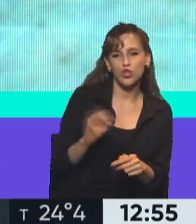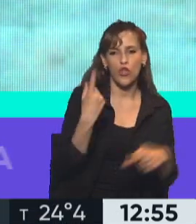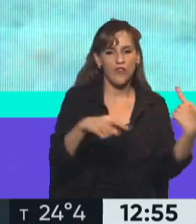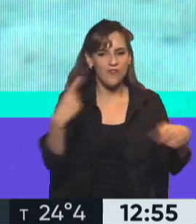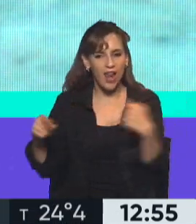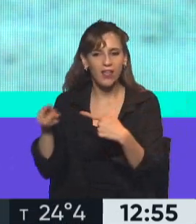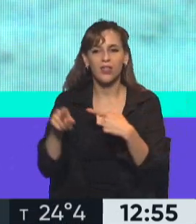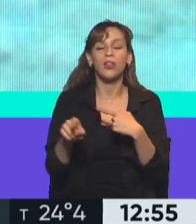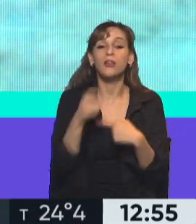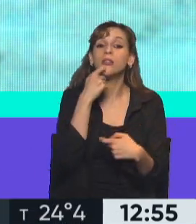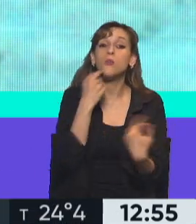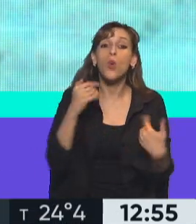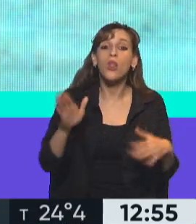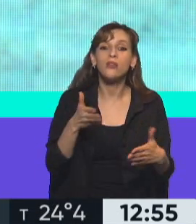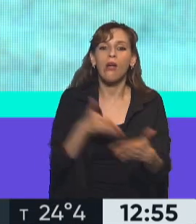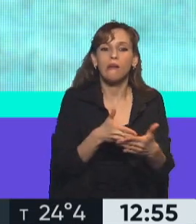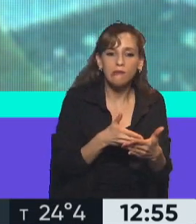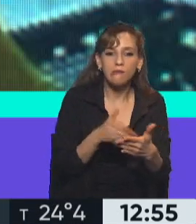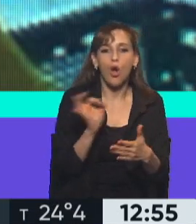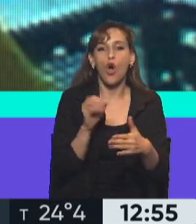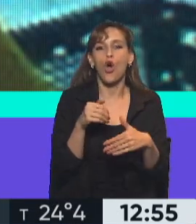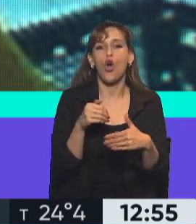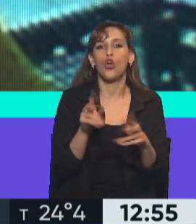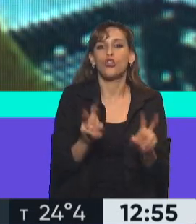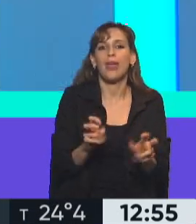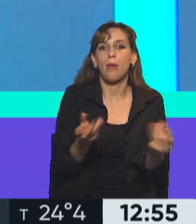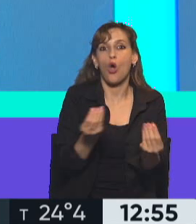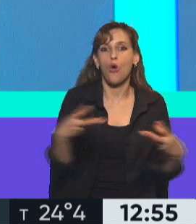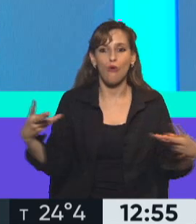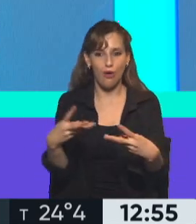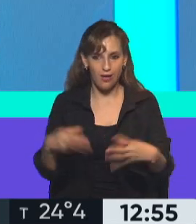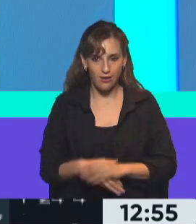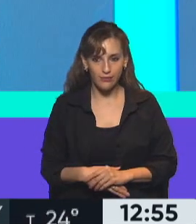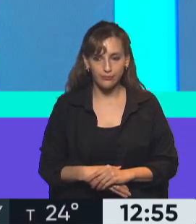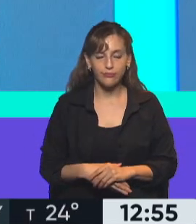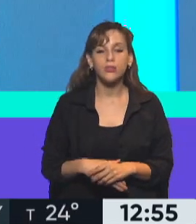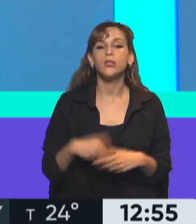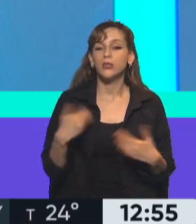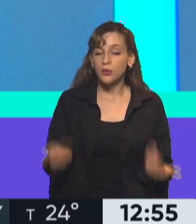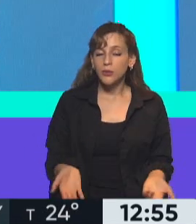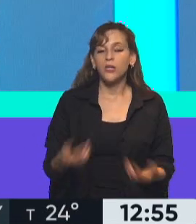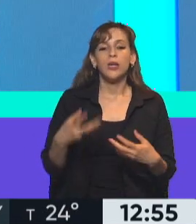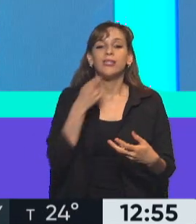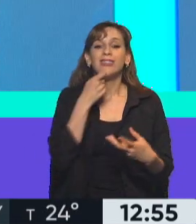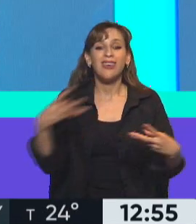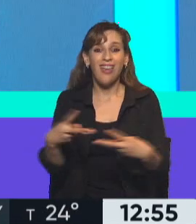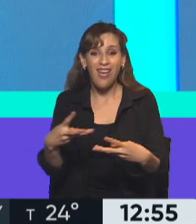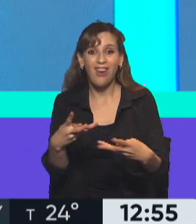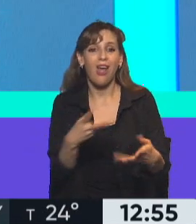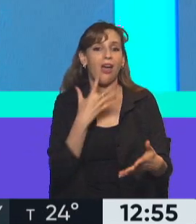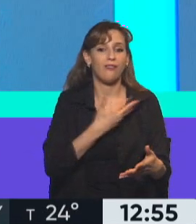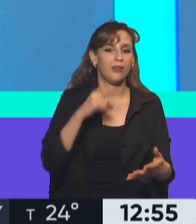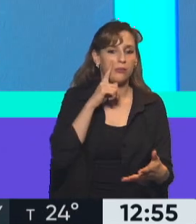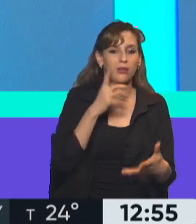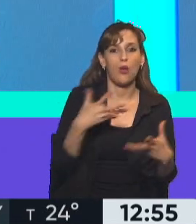influir o no, si puede obstaculizar o no este conflicto bélico. Mira, volviendo a lo que decía justo recién, si uno de los ejes centrales